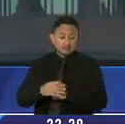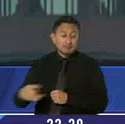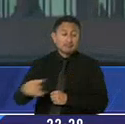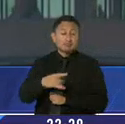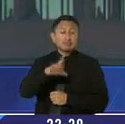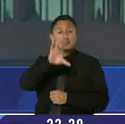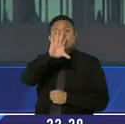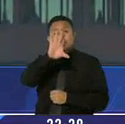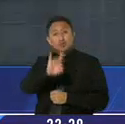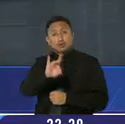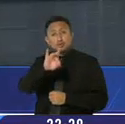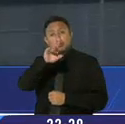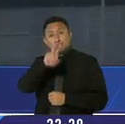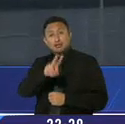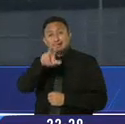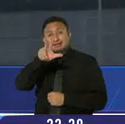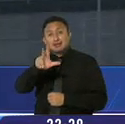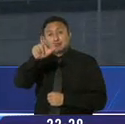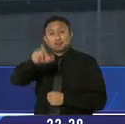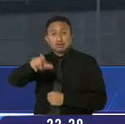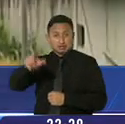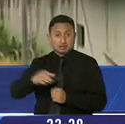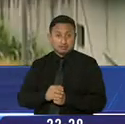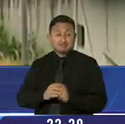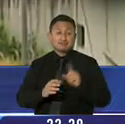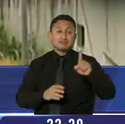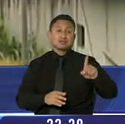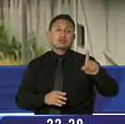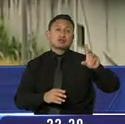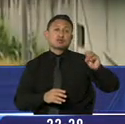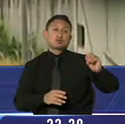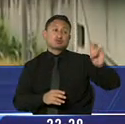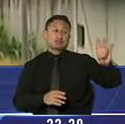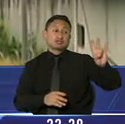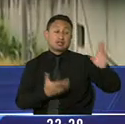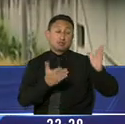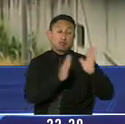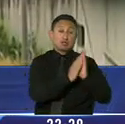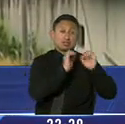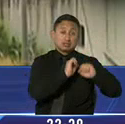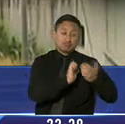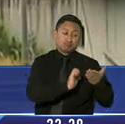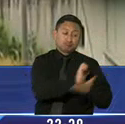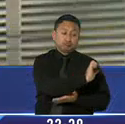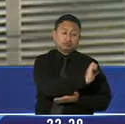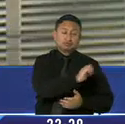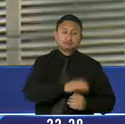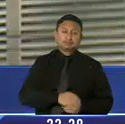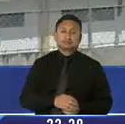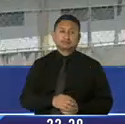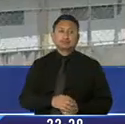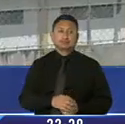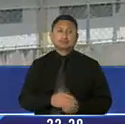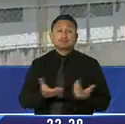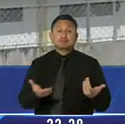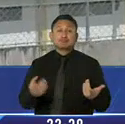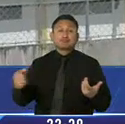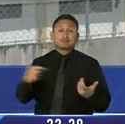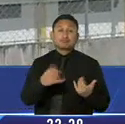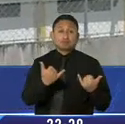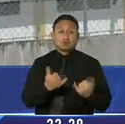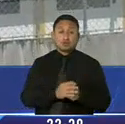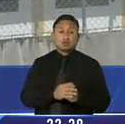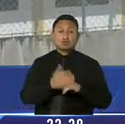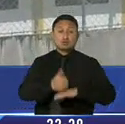823. También existen 107 solicitudes que se mantienen como rechazadas para acogerse al beneficio. Con ello se espera que los jueces